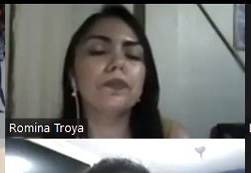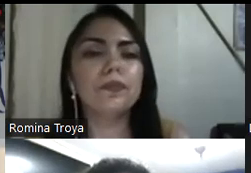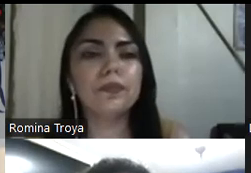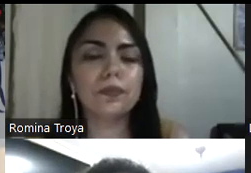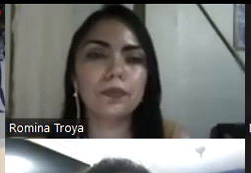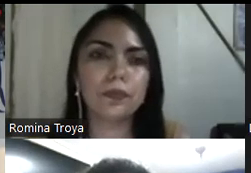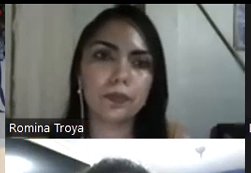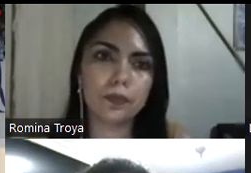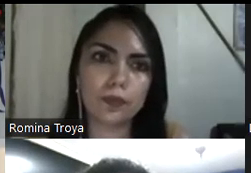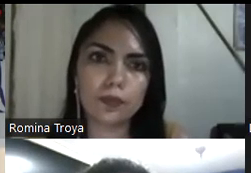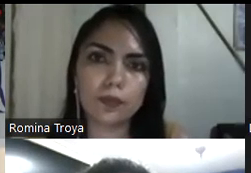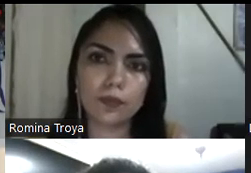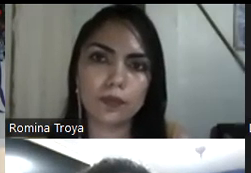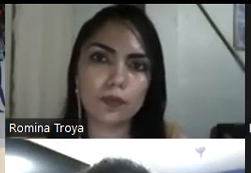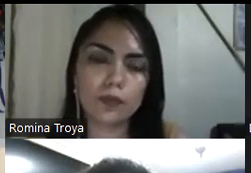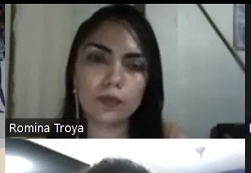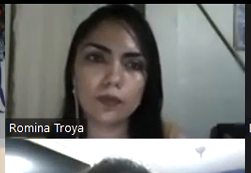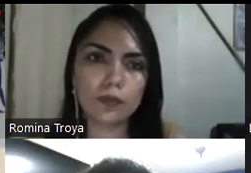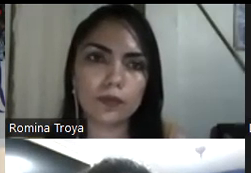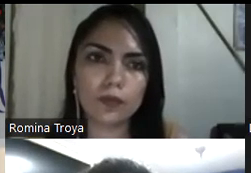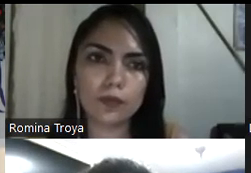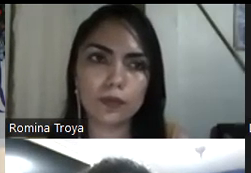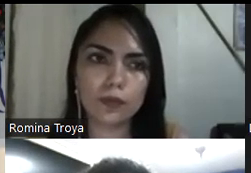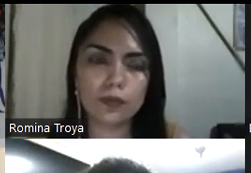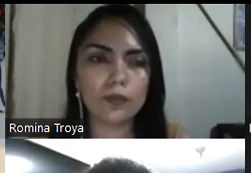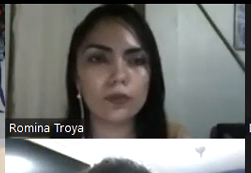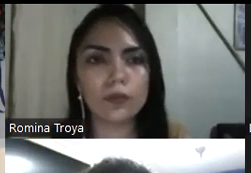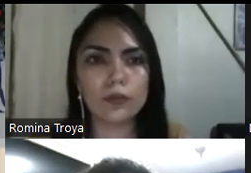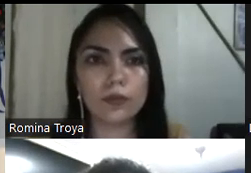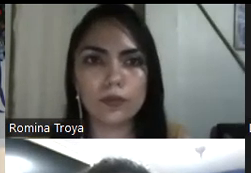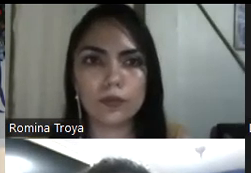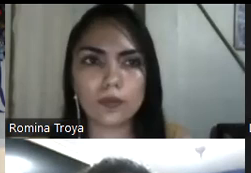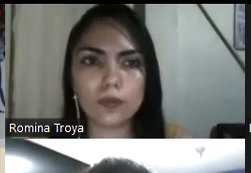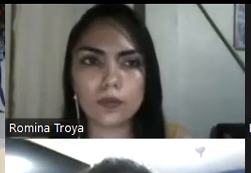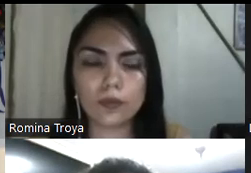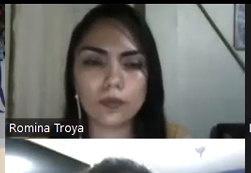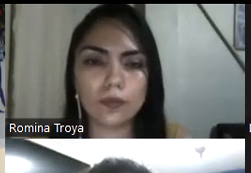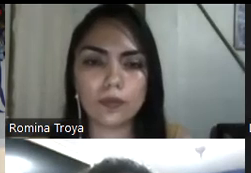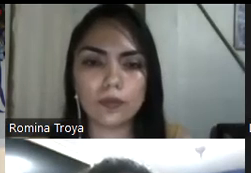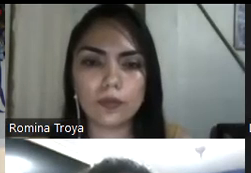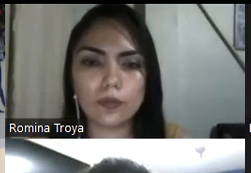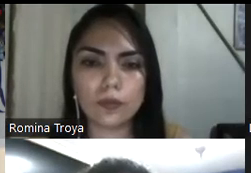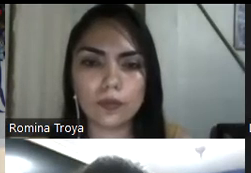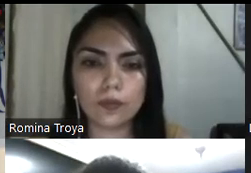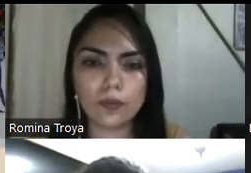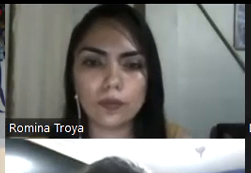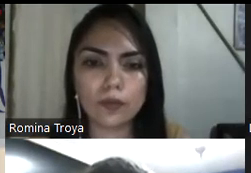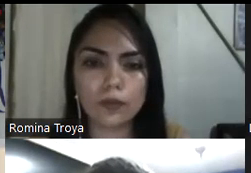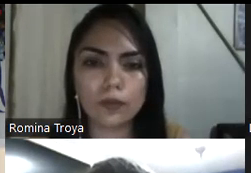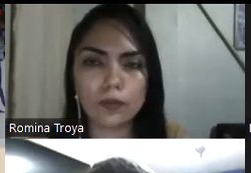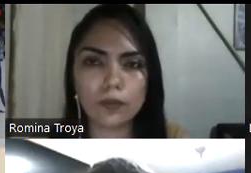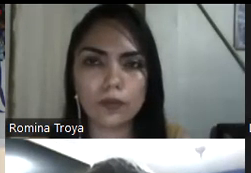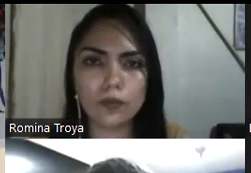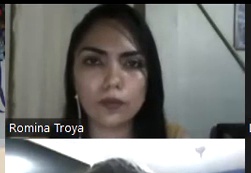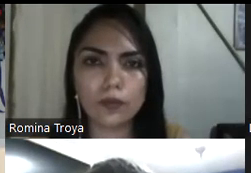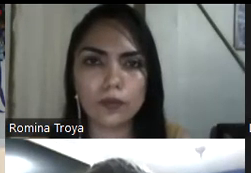pregunta. Yo tengo aquí a mi señora abuelita al frente mío. ¿Ya? Dice, lo que pasa es que ella dice que ella si no